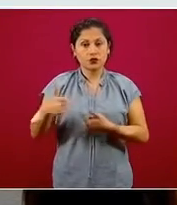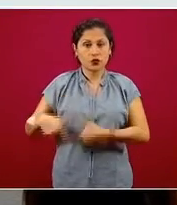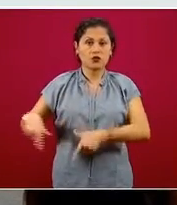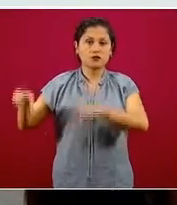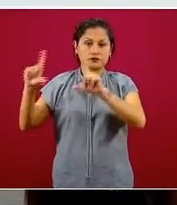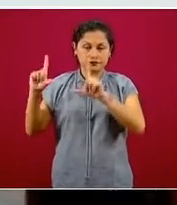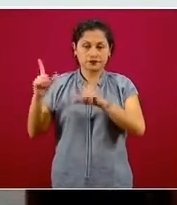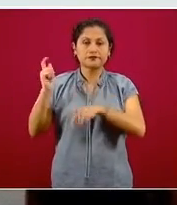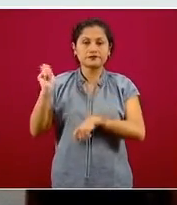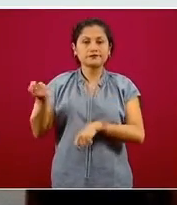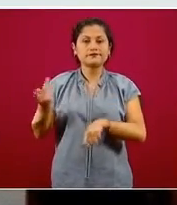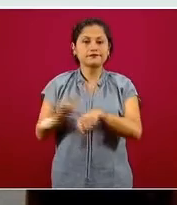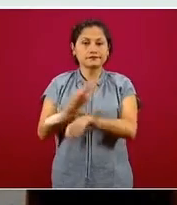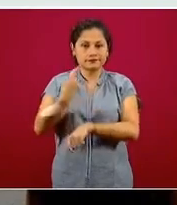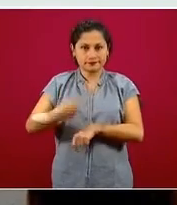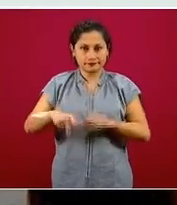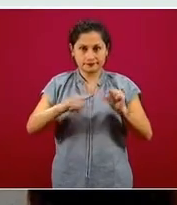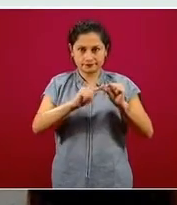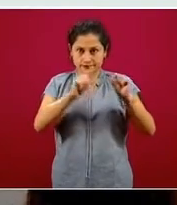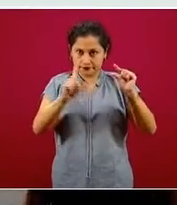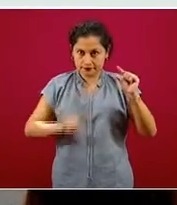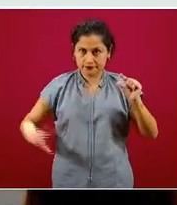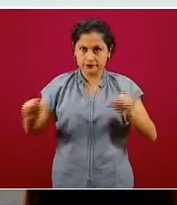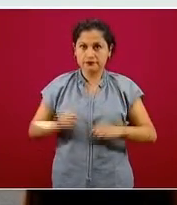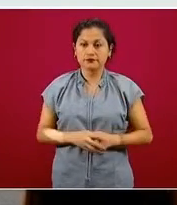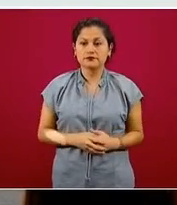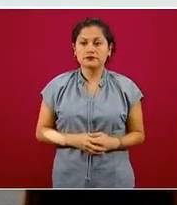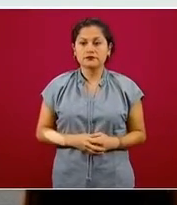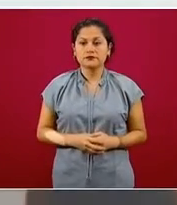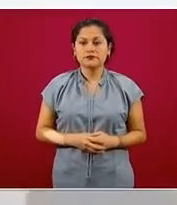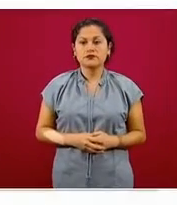números de la República Mexicana.